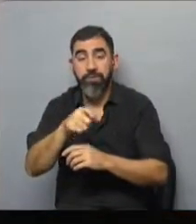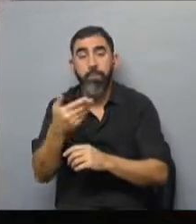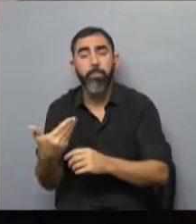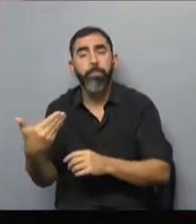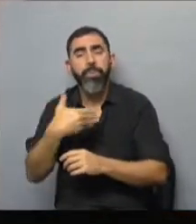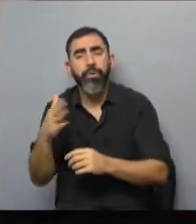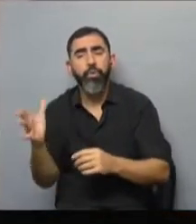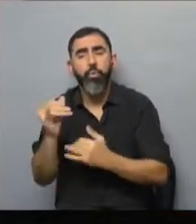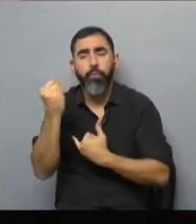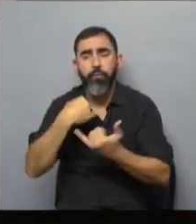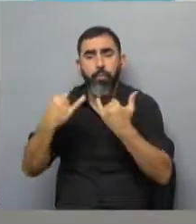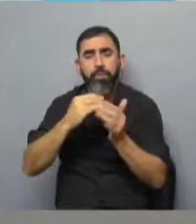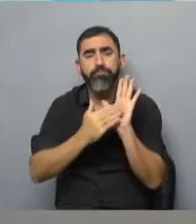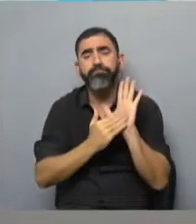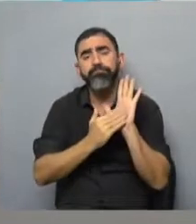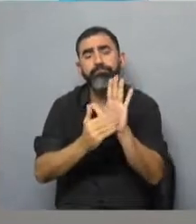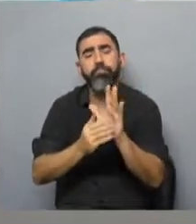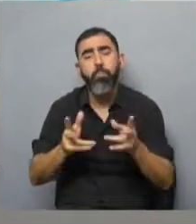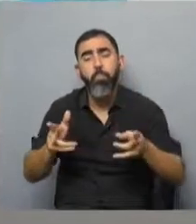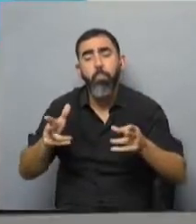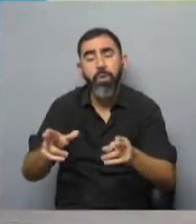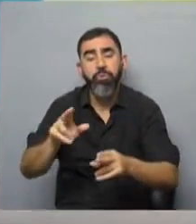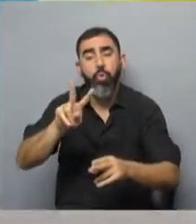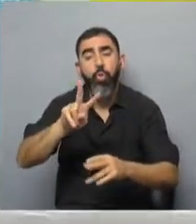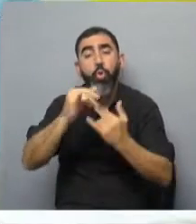que toda la información sea presentada en un plazo de